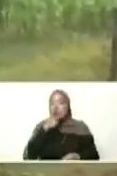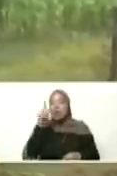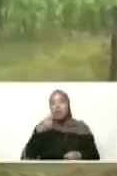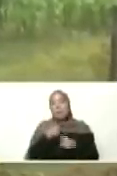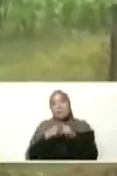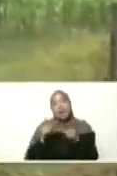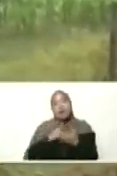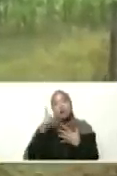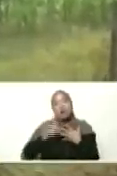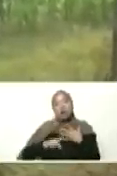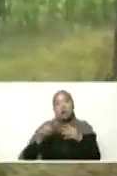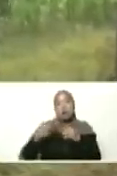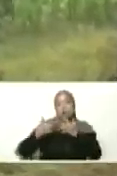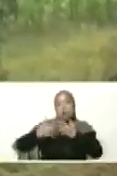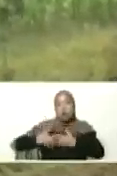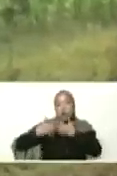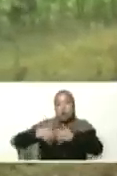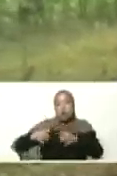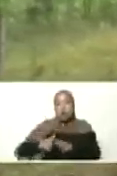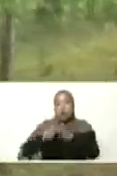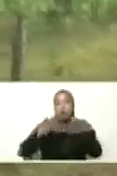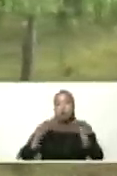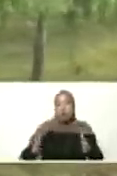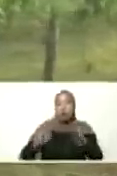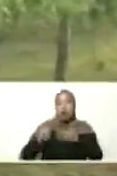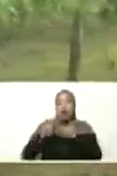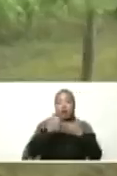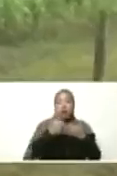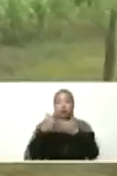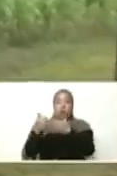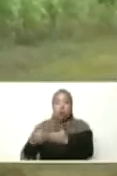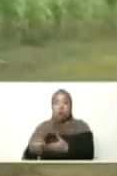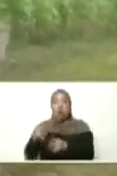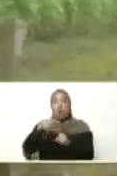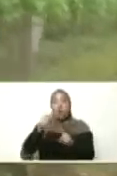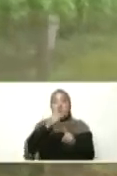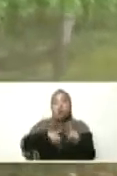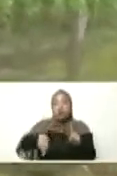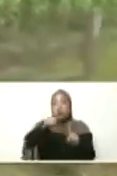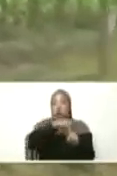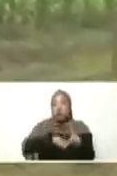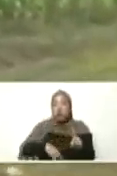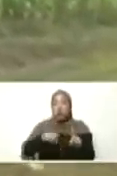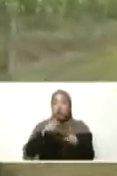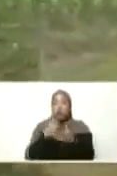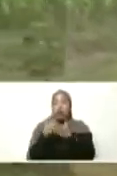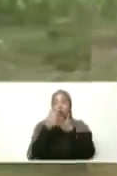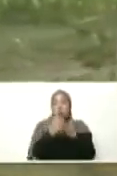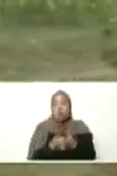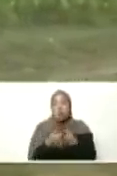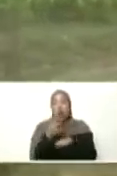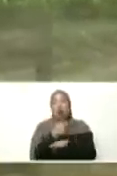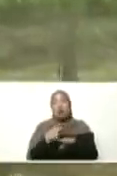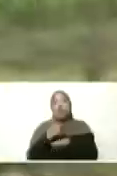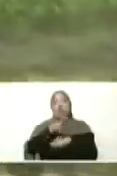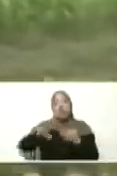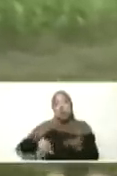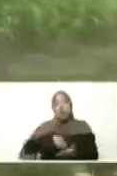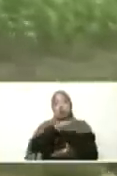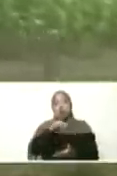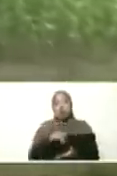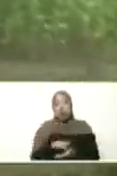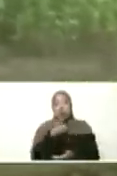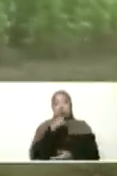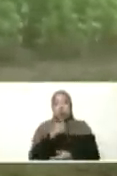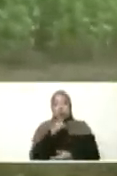que sea algo muchísimo más grande, porque correcto, no es solo abastecer nuestro punto y círculo, sino que ayudemos a nuestro gobierno nacional, que ayudemos a usted,